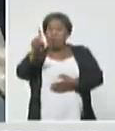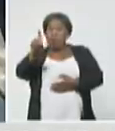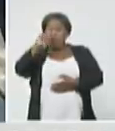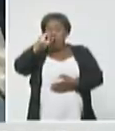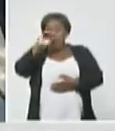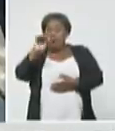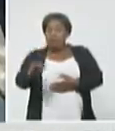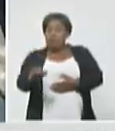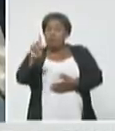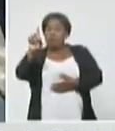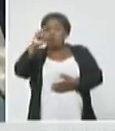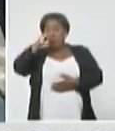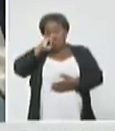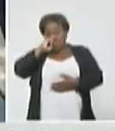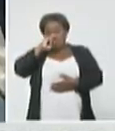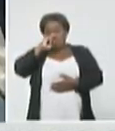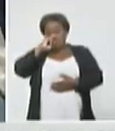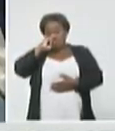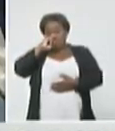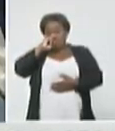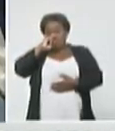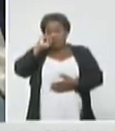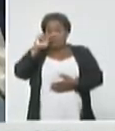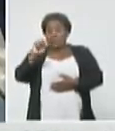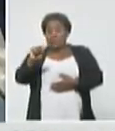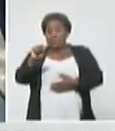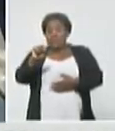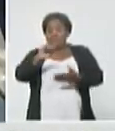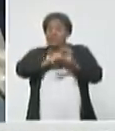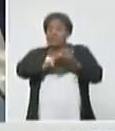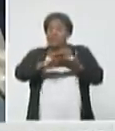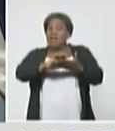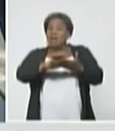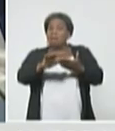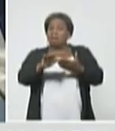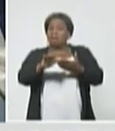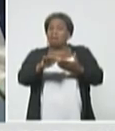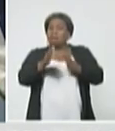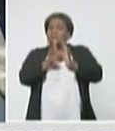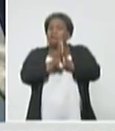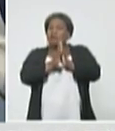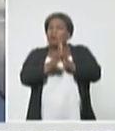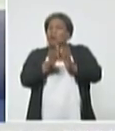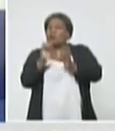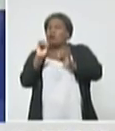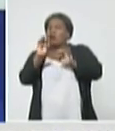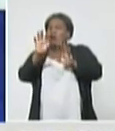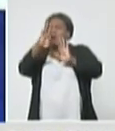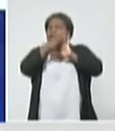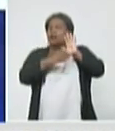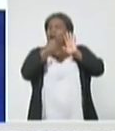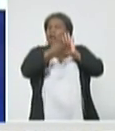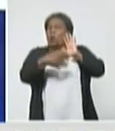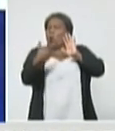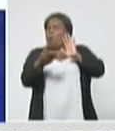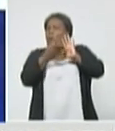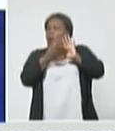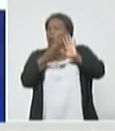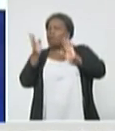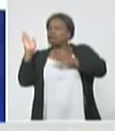de edad. Y si Lilian me lo permite, les voy a poner un gráfico del comportamiento